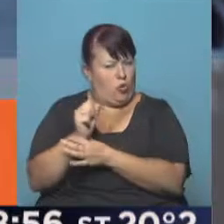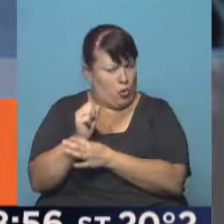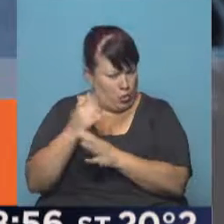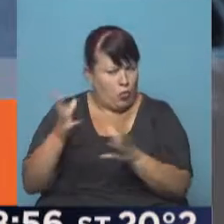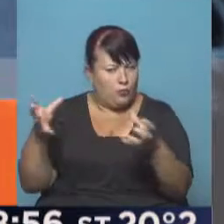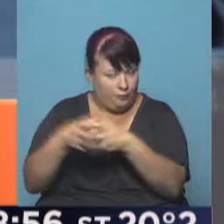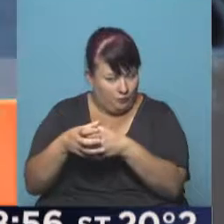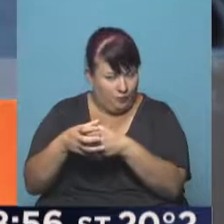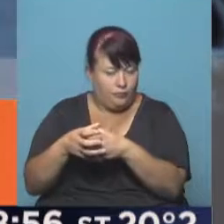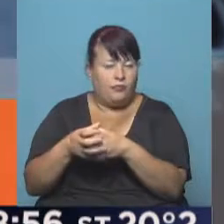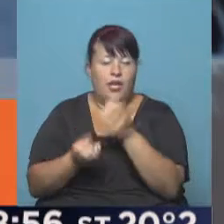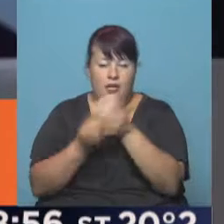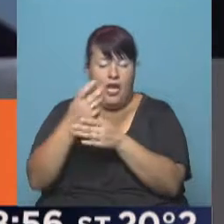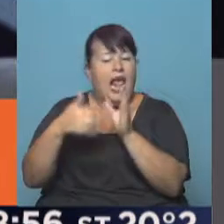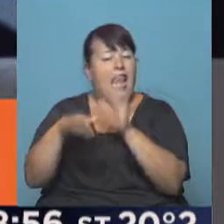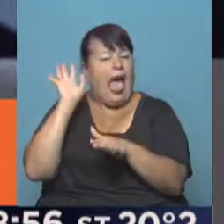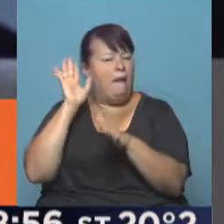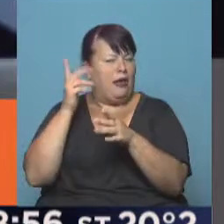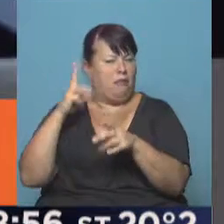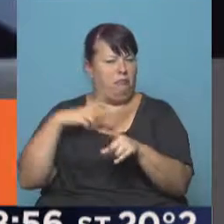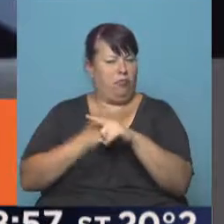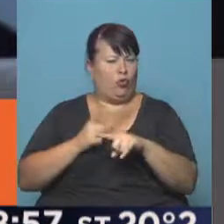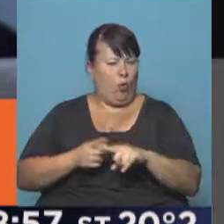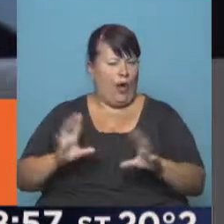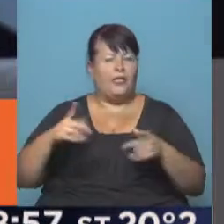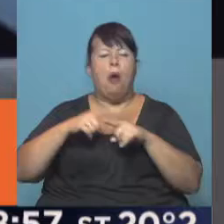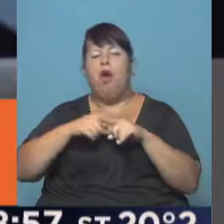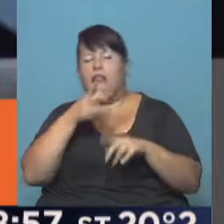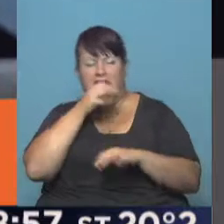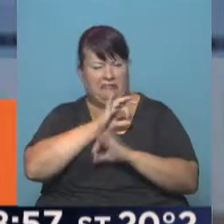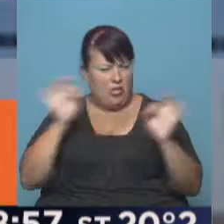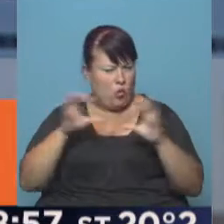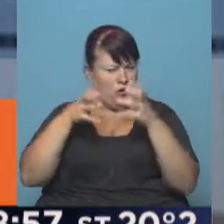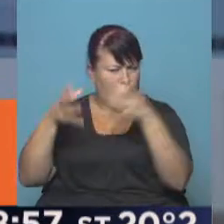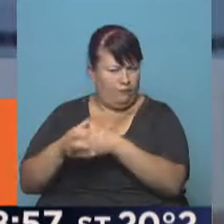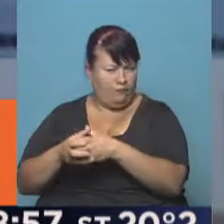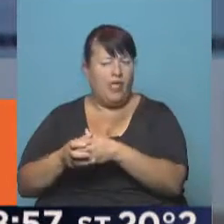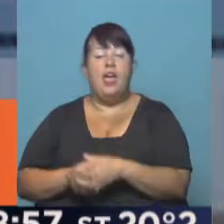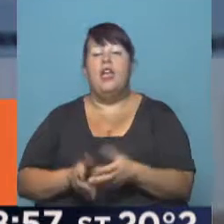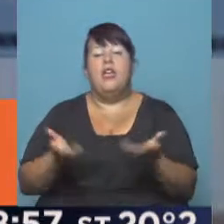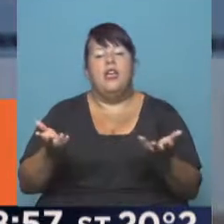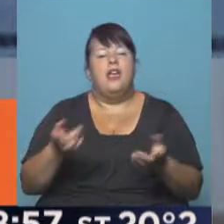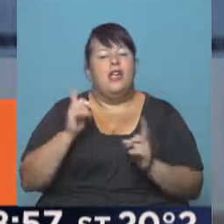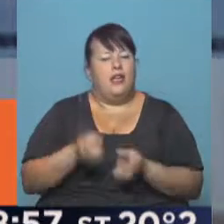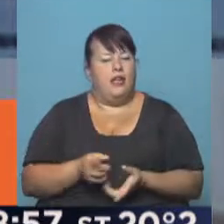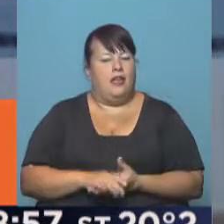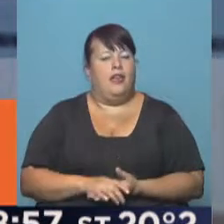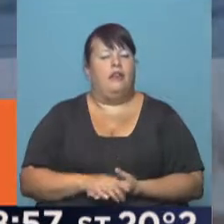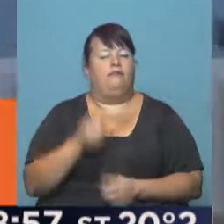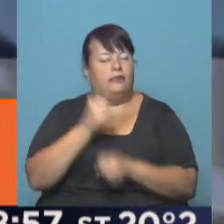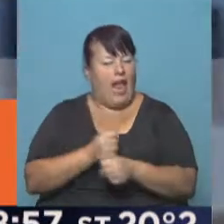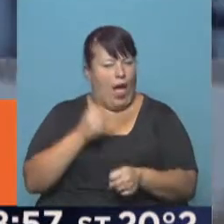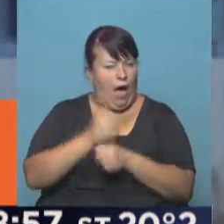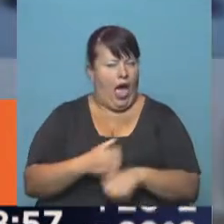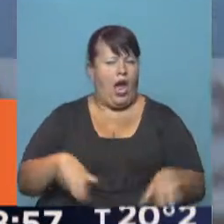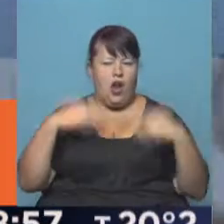prestigiosa, en su mayoría independiente de partidos políticos, y fue una tarea